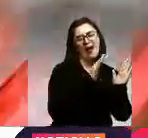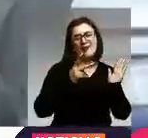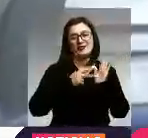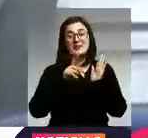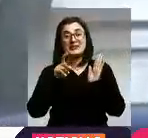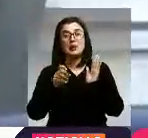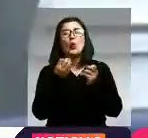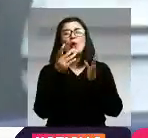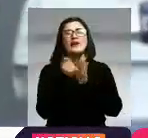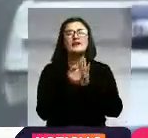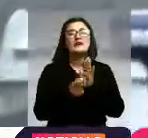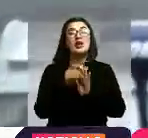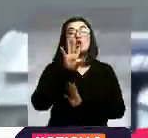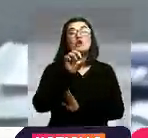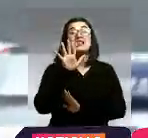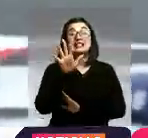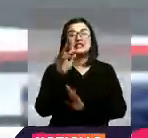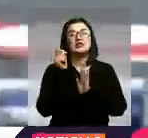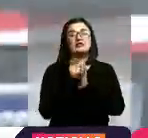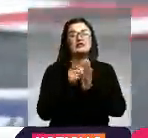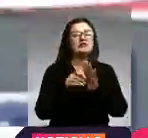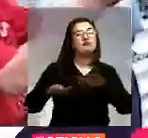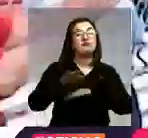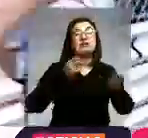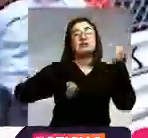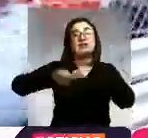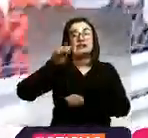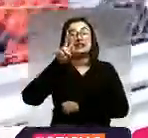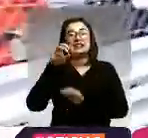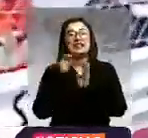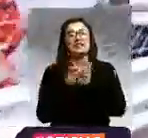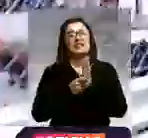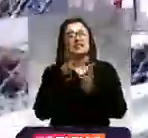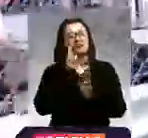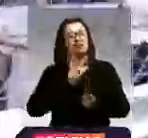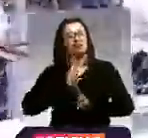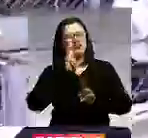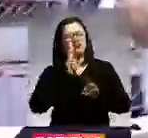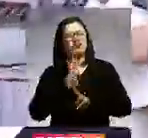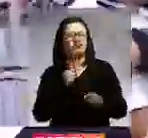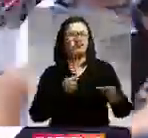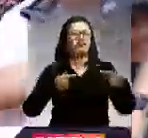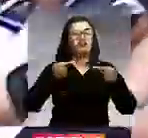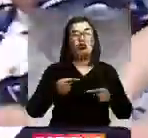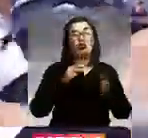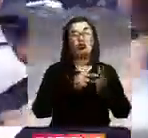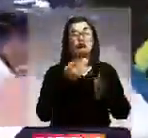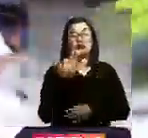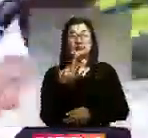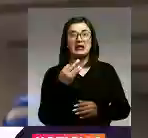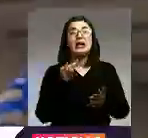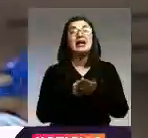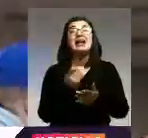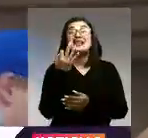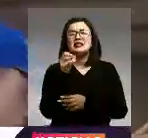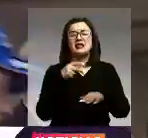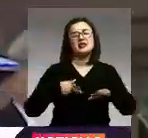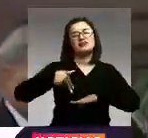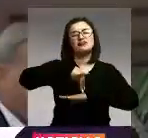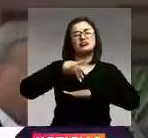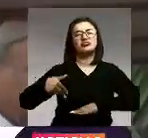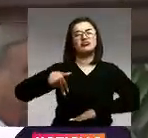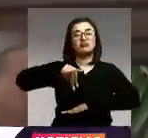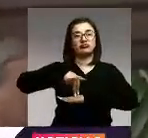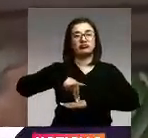95 grandes premios, ganó 7, siendo el más destacado Mónaco 2003, logró 30 podios, 13 pole position y